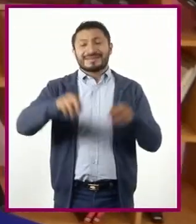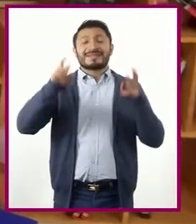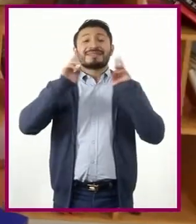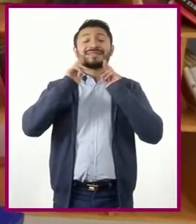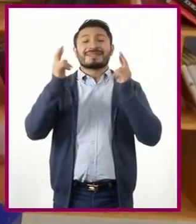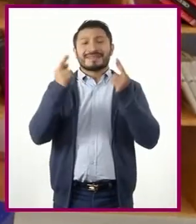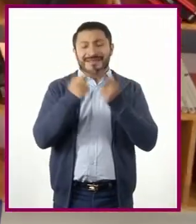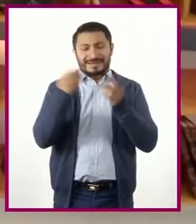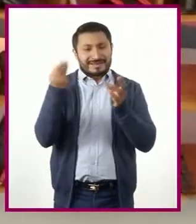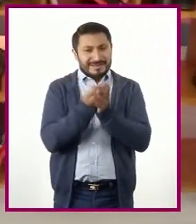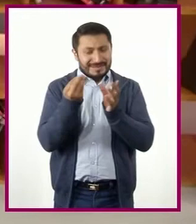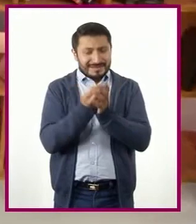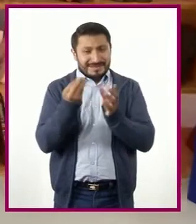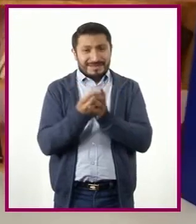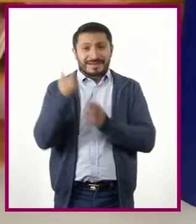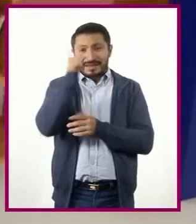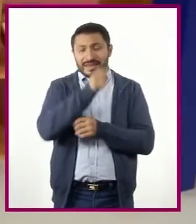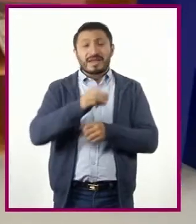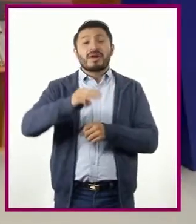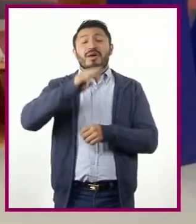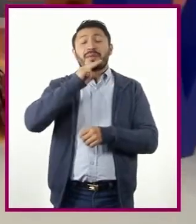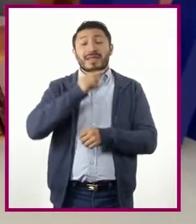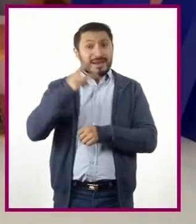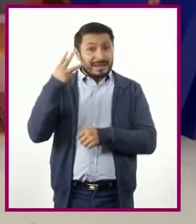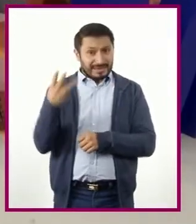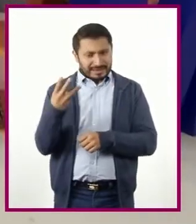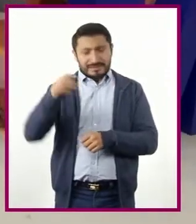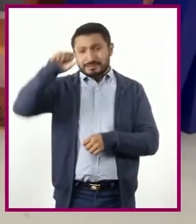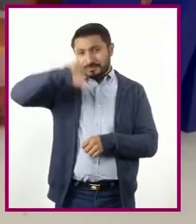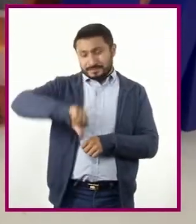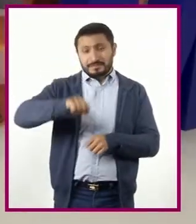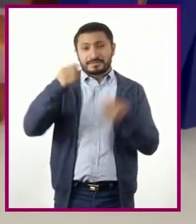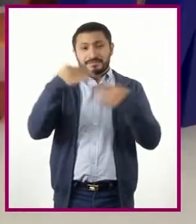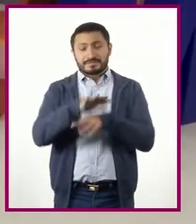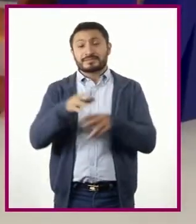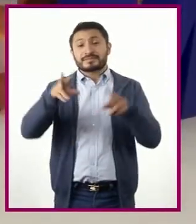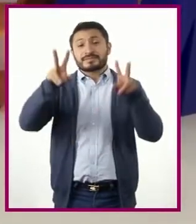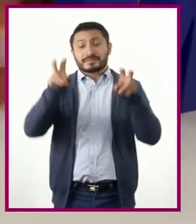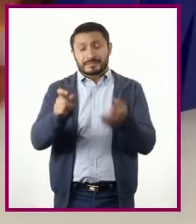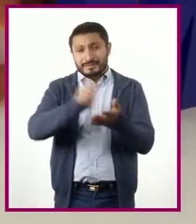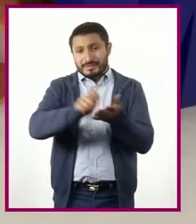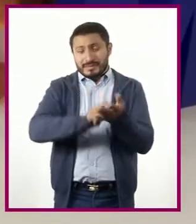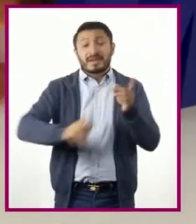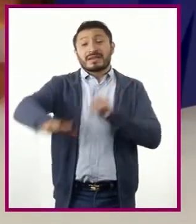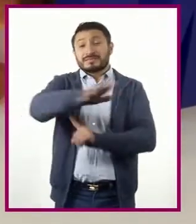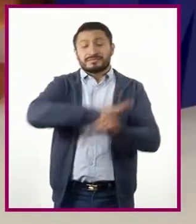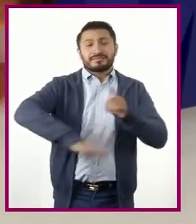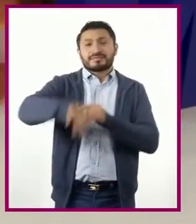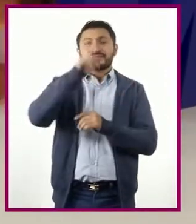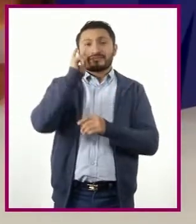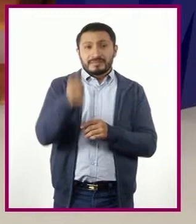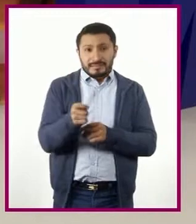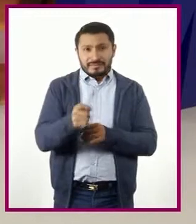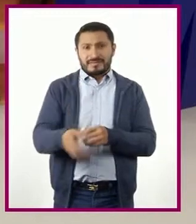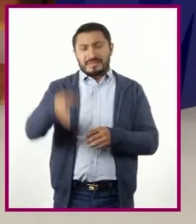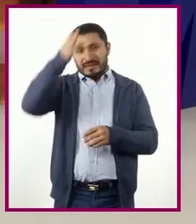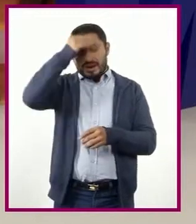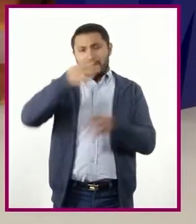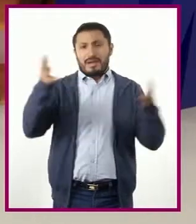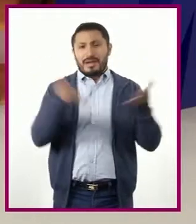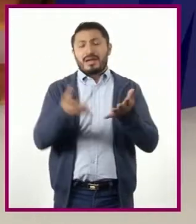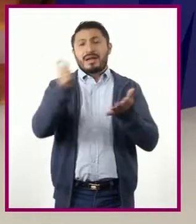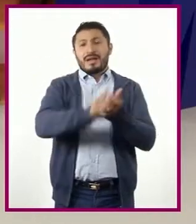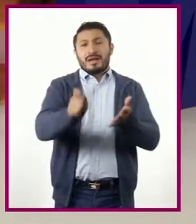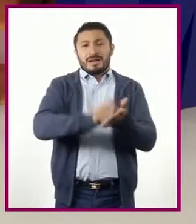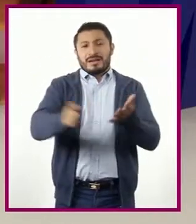Lengua Materna 3. Hoy hablaremos sobre textos y contextos. Con esto nos referimos a que aprenderemos a elaborar escritos